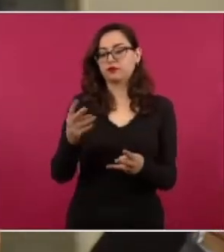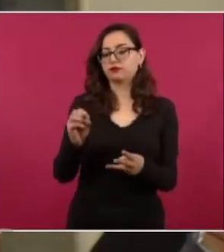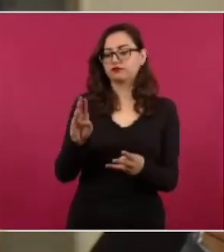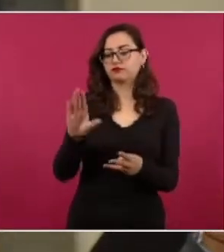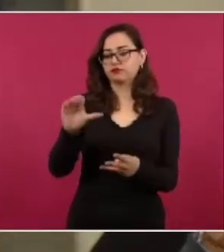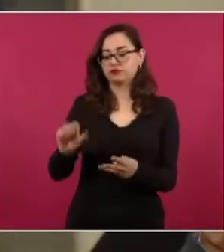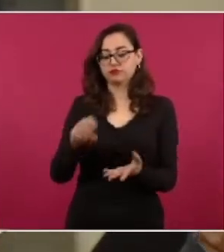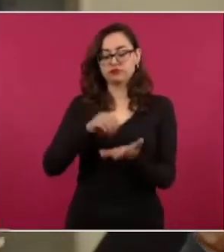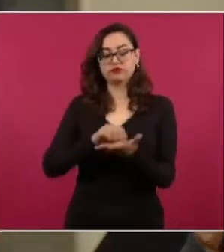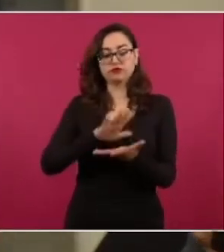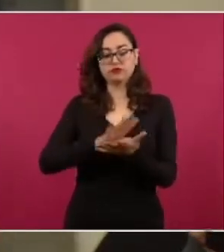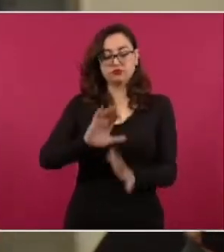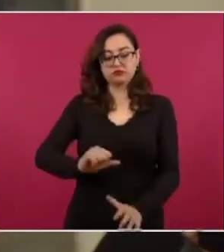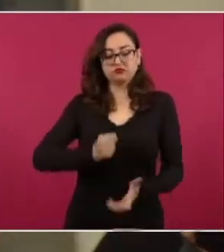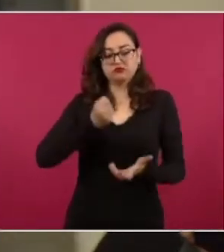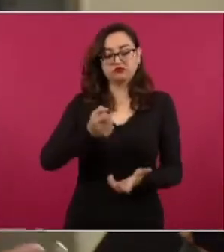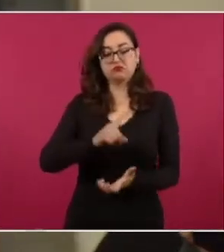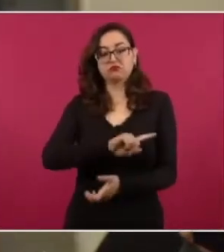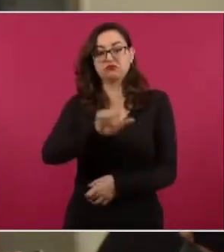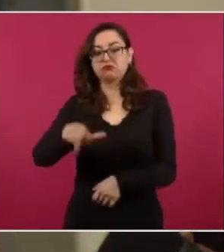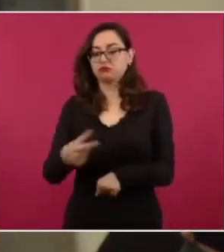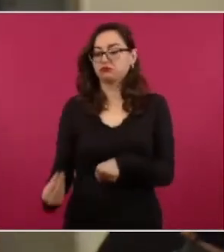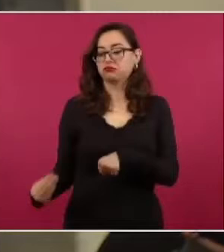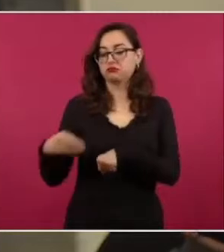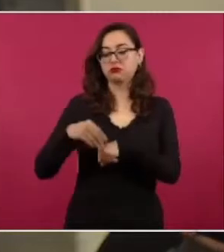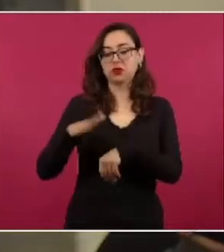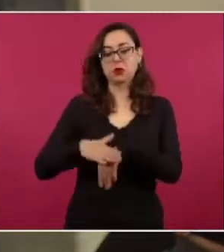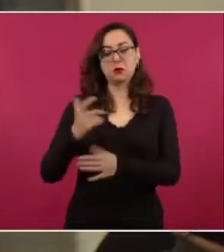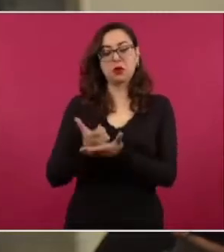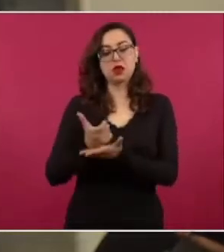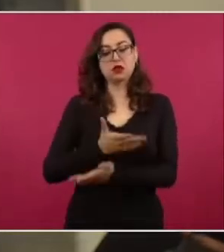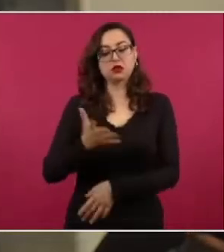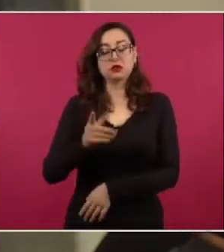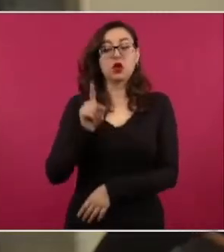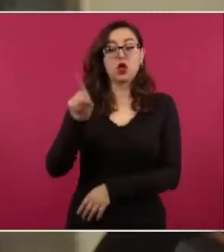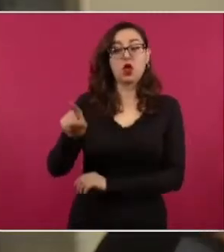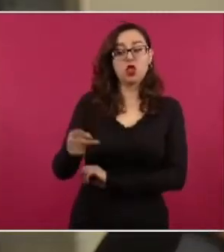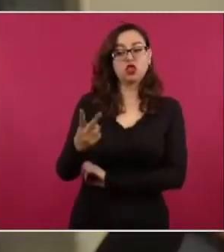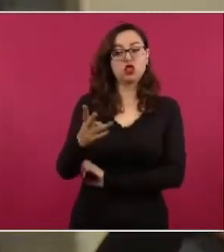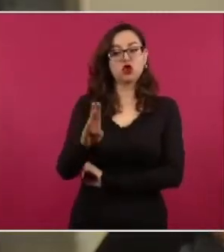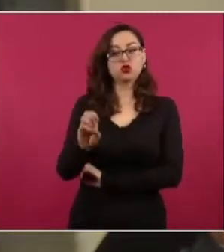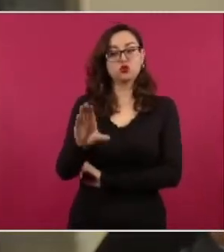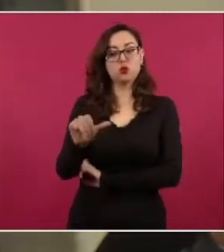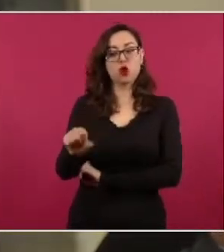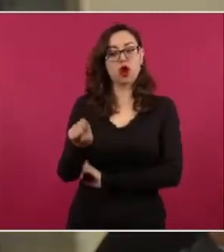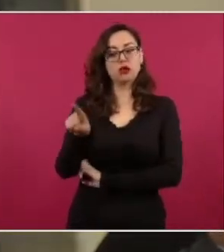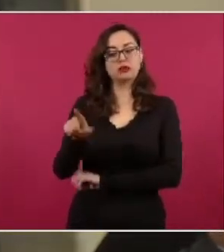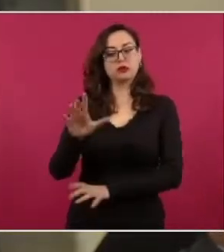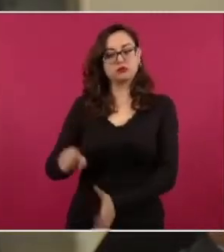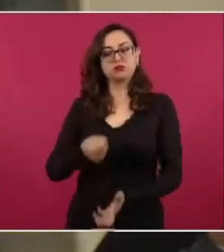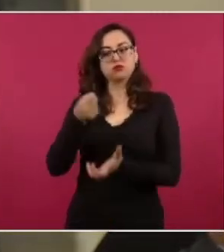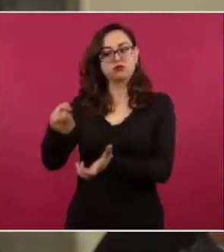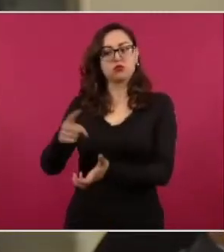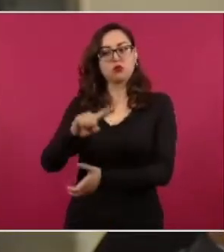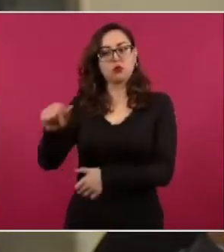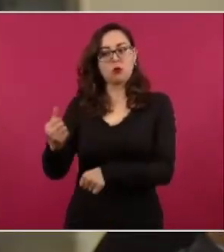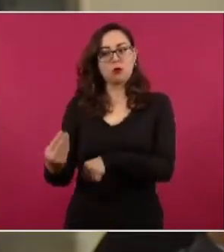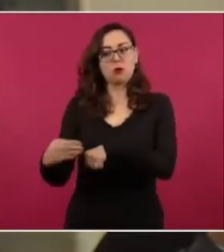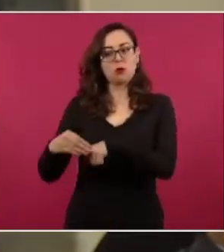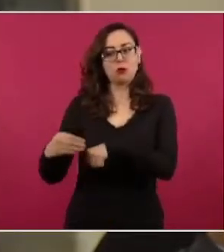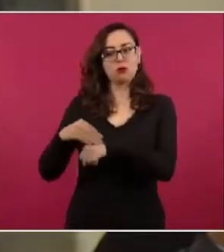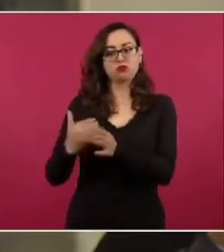se estimó desde un principio, y el que más destaca es la refinería de Dos Bocas en Tabasco, cuyo presupuesto